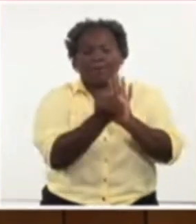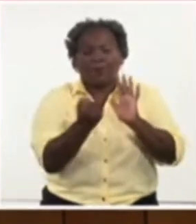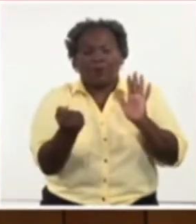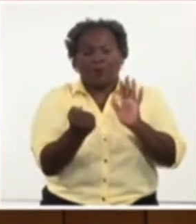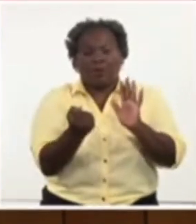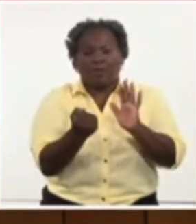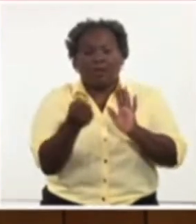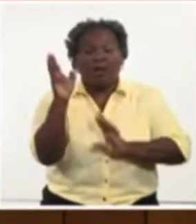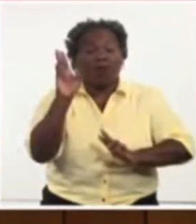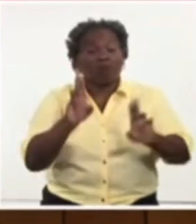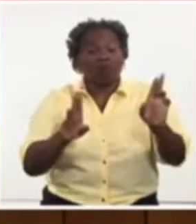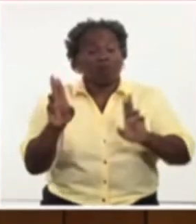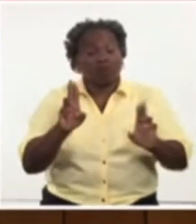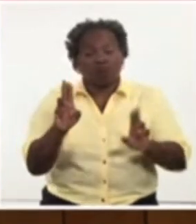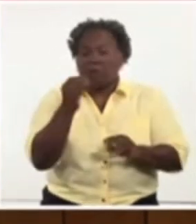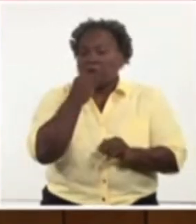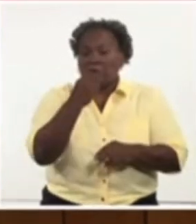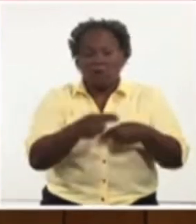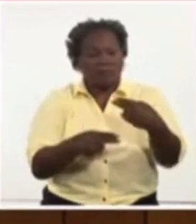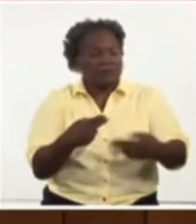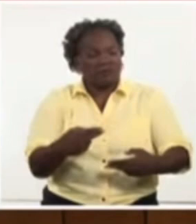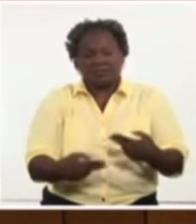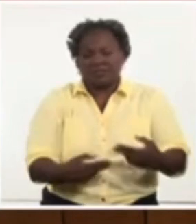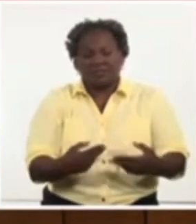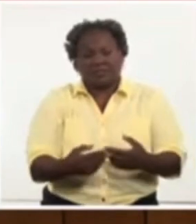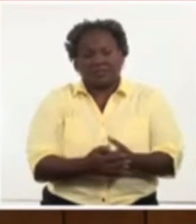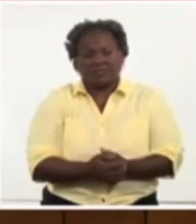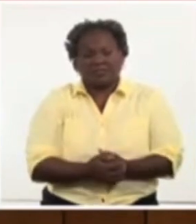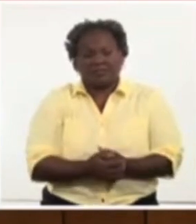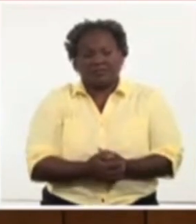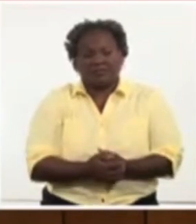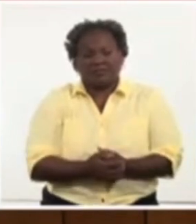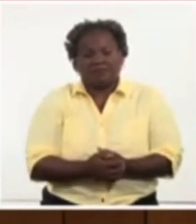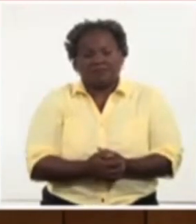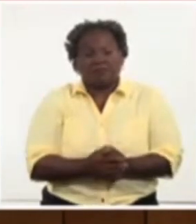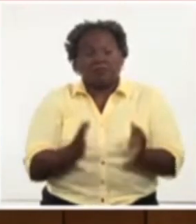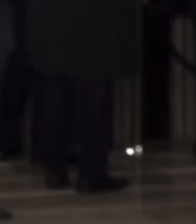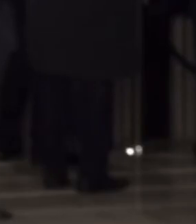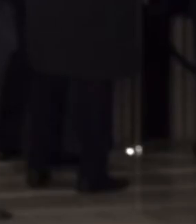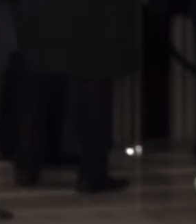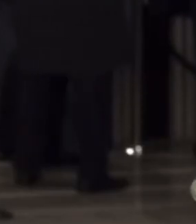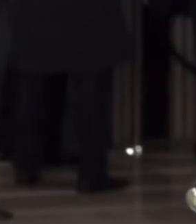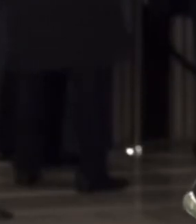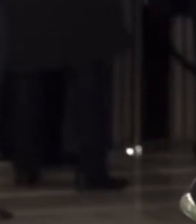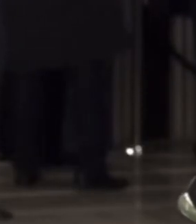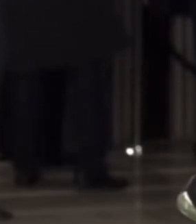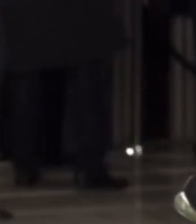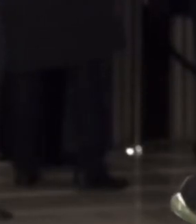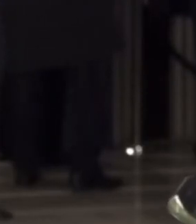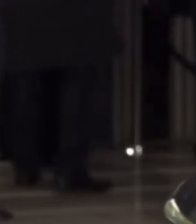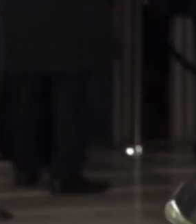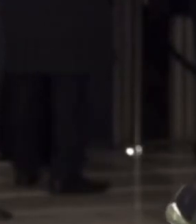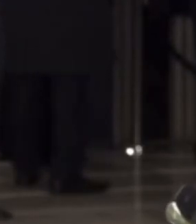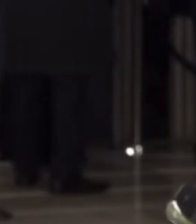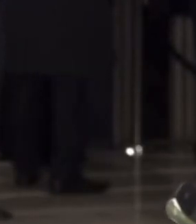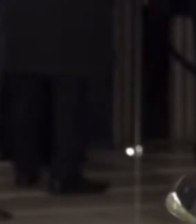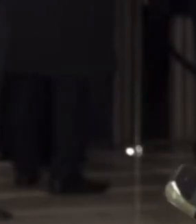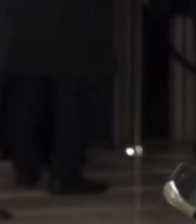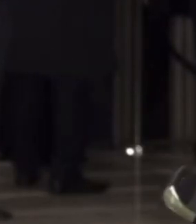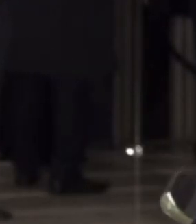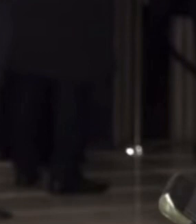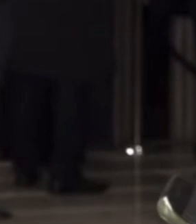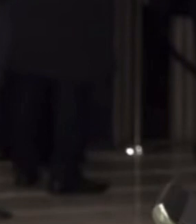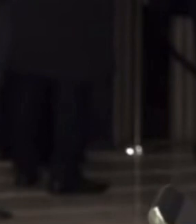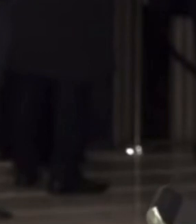consensuadas y no las podemos hacer con toda su magnitud Porque no tenemos los recursos como parte de las conversaciones también